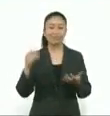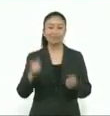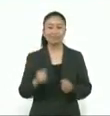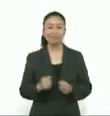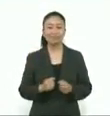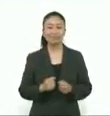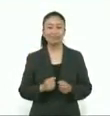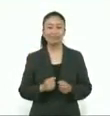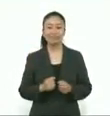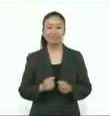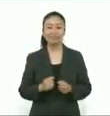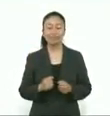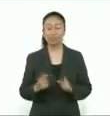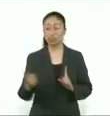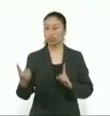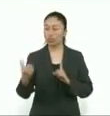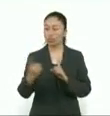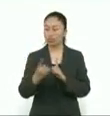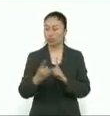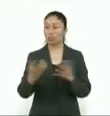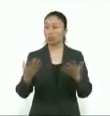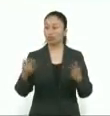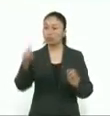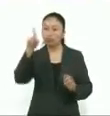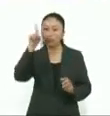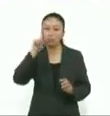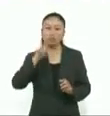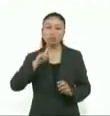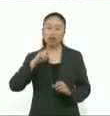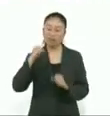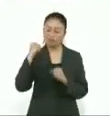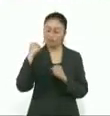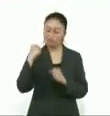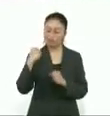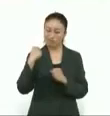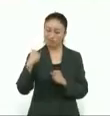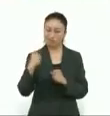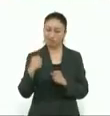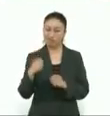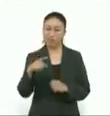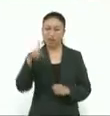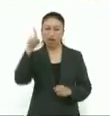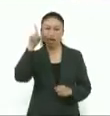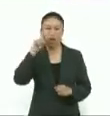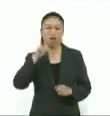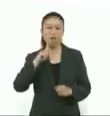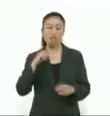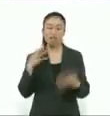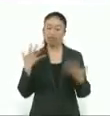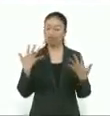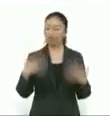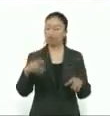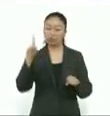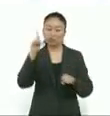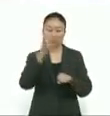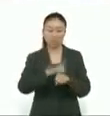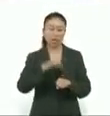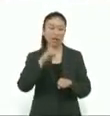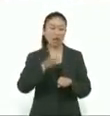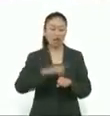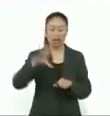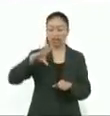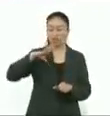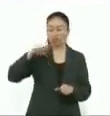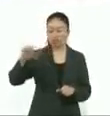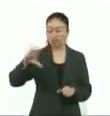con esta hermosa vibra de mujeres luchadoras, de mujeres entregadas todos los días a